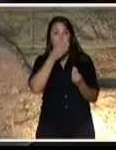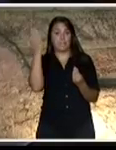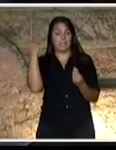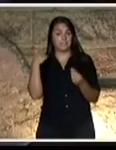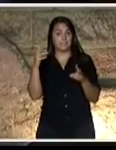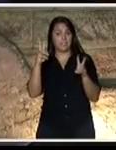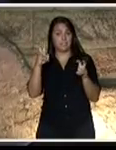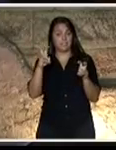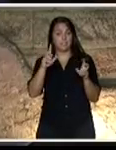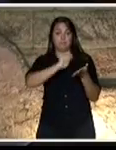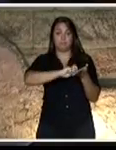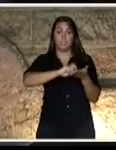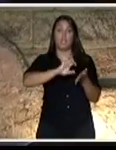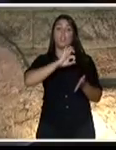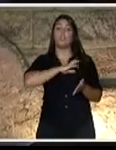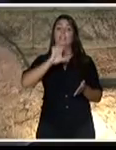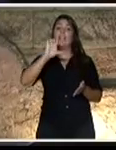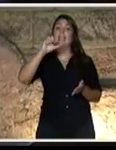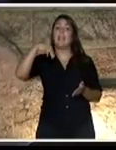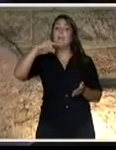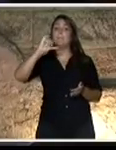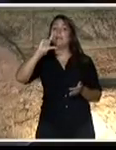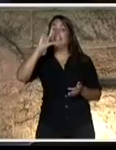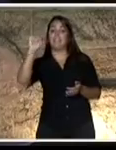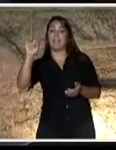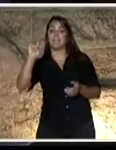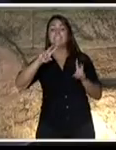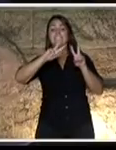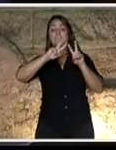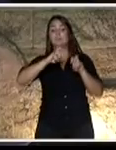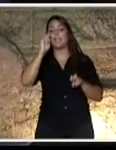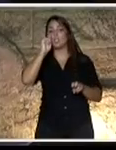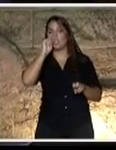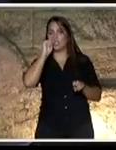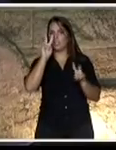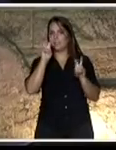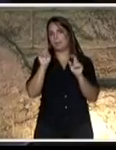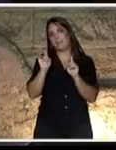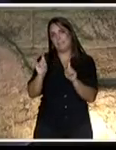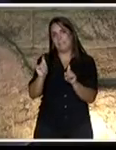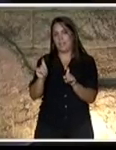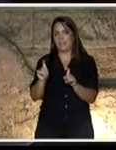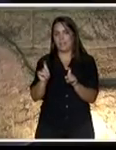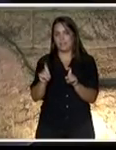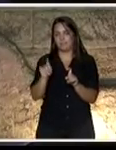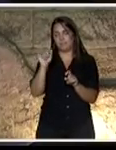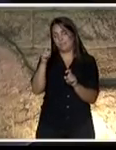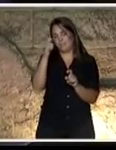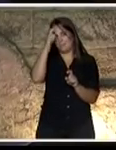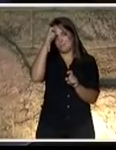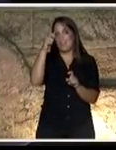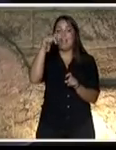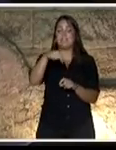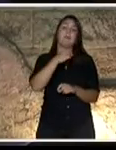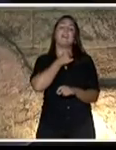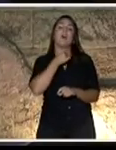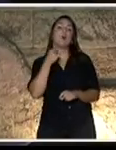alfabetización. Doña Emilia, inspectora de enseñanza, aquí en